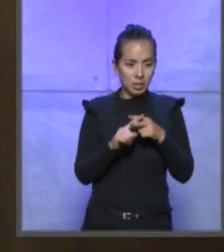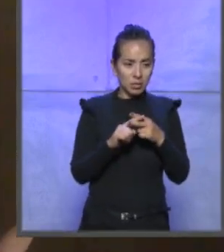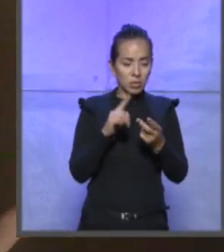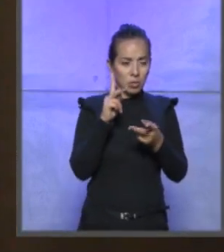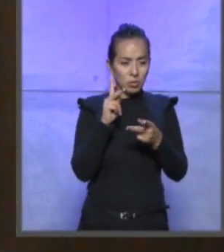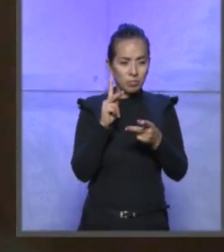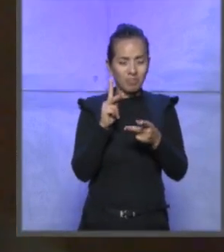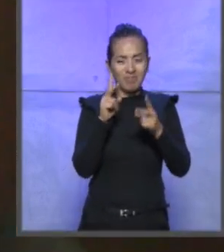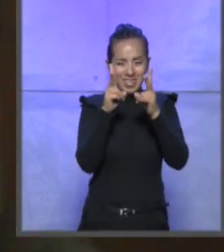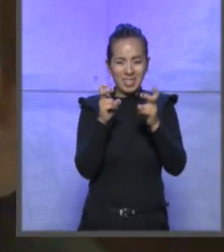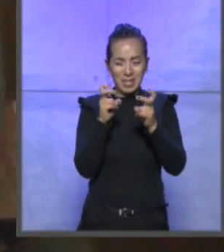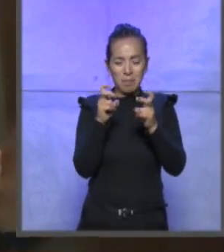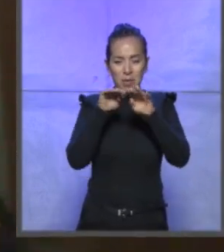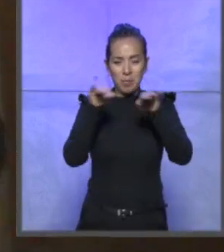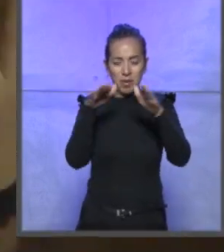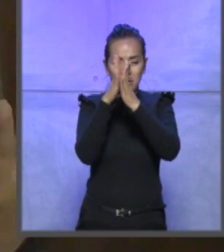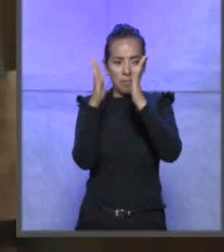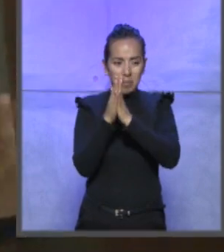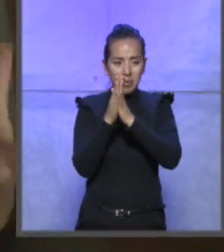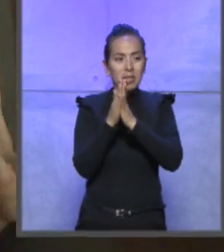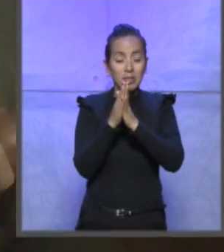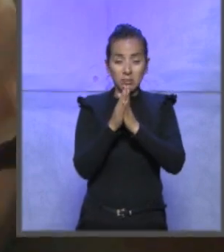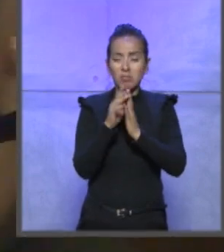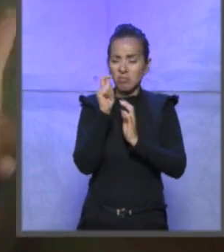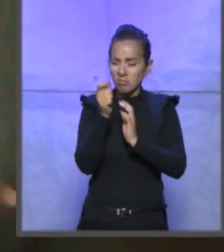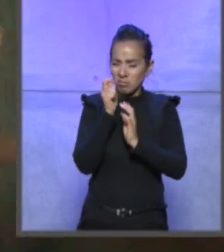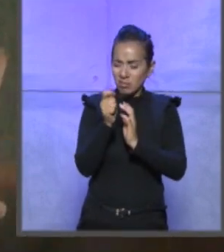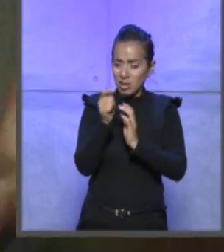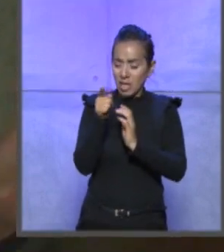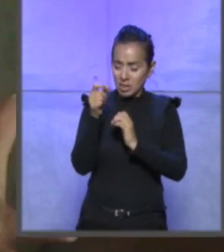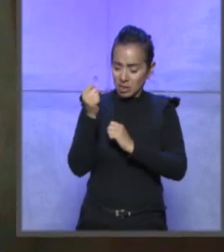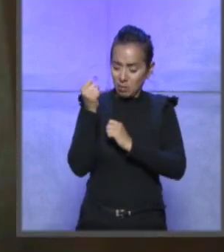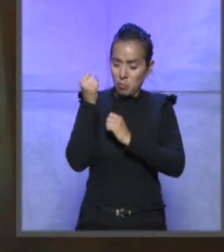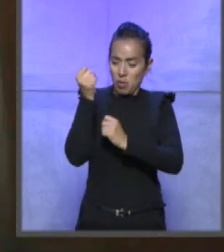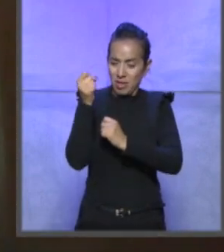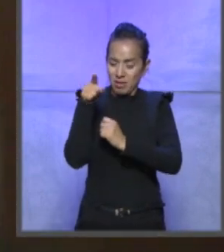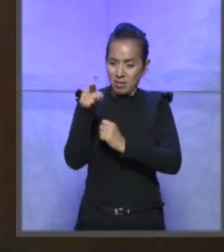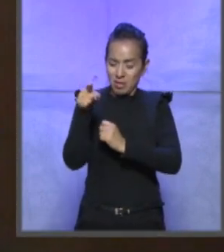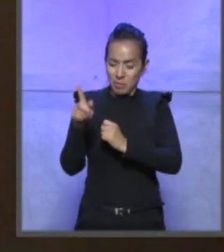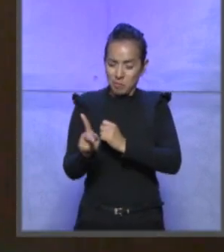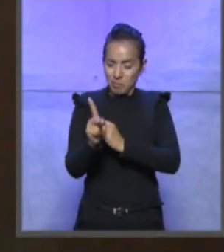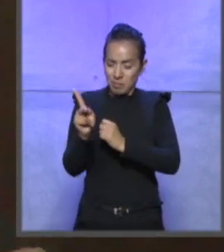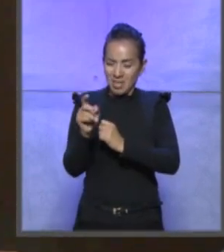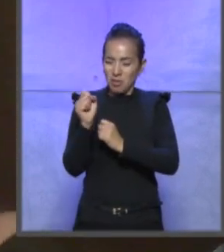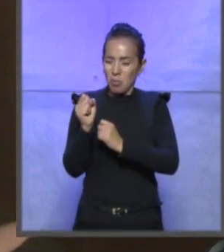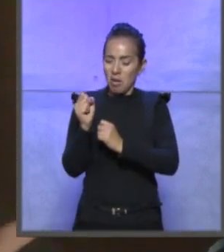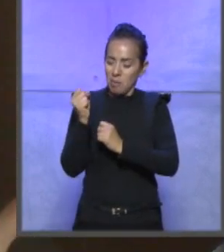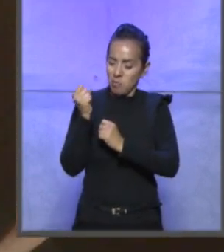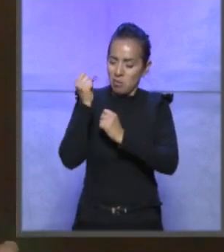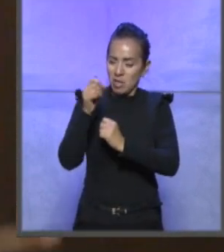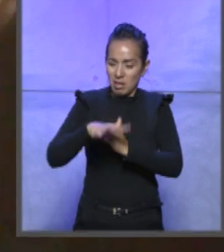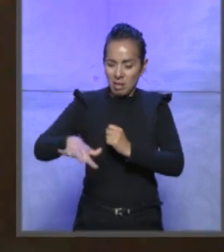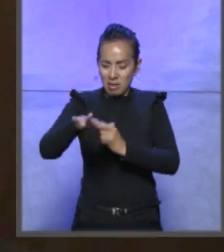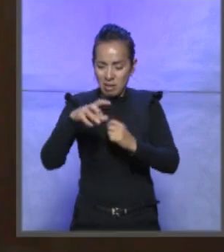Inicio con la parte de la democracia, que recordemos es el poder que tiene el pueblo. Esto es la democracia